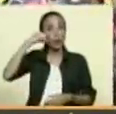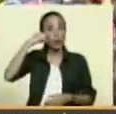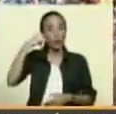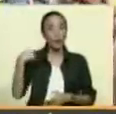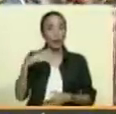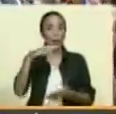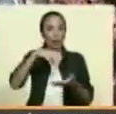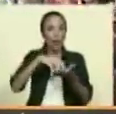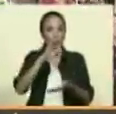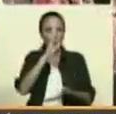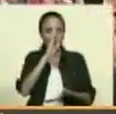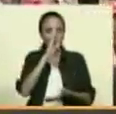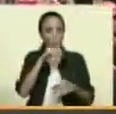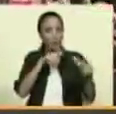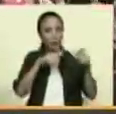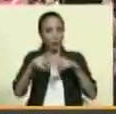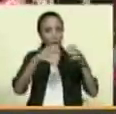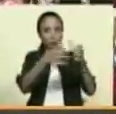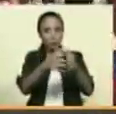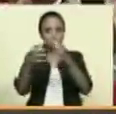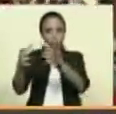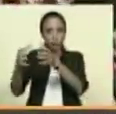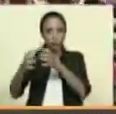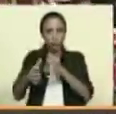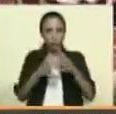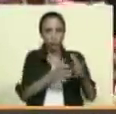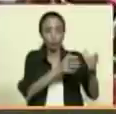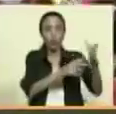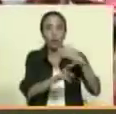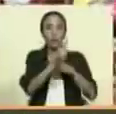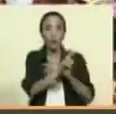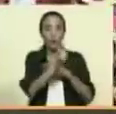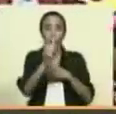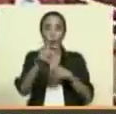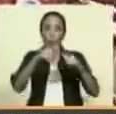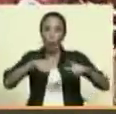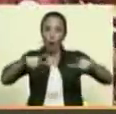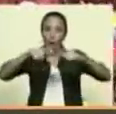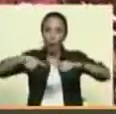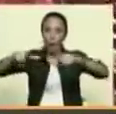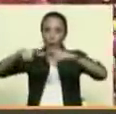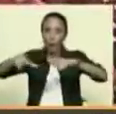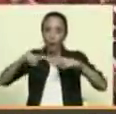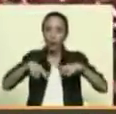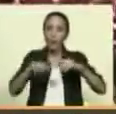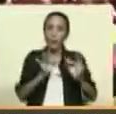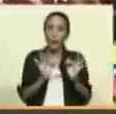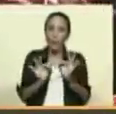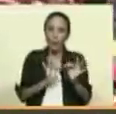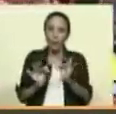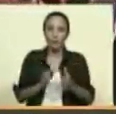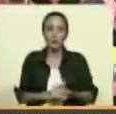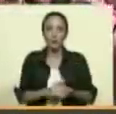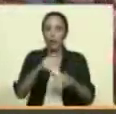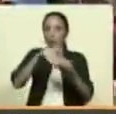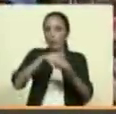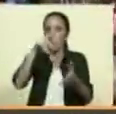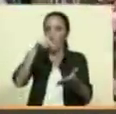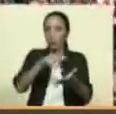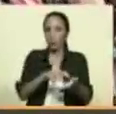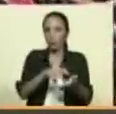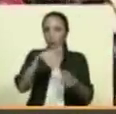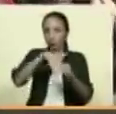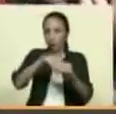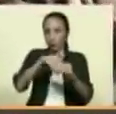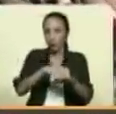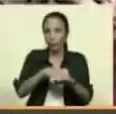estado Barinas está conformado por 22 centros de votación. Serán activados entonces el 20 de mayo, que estarán distribuidos